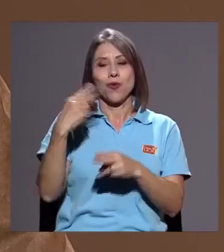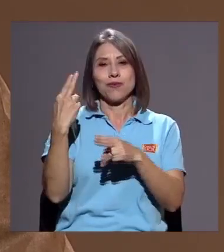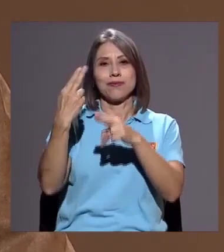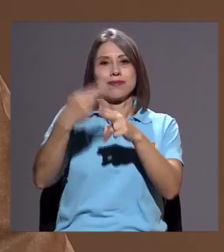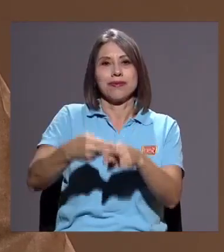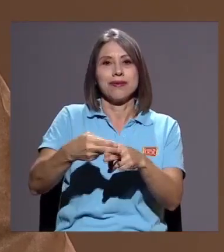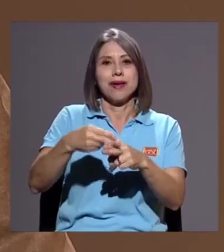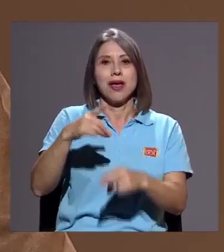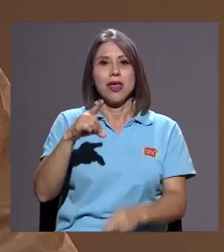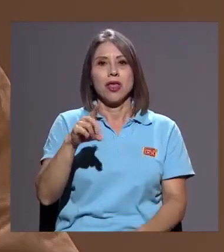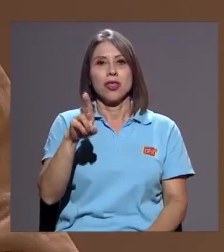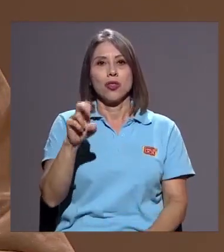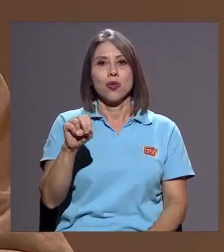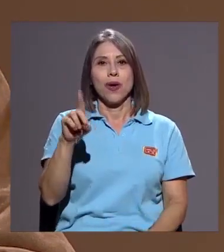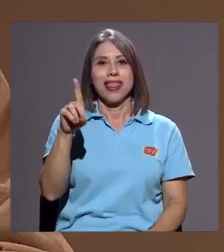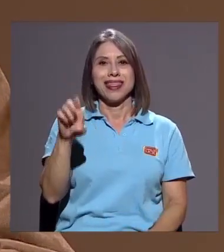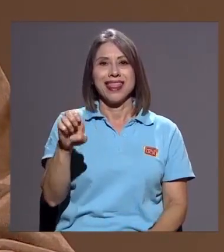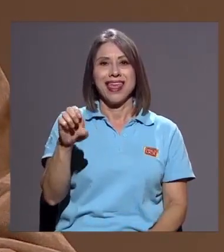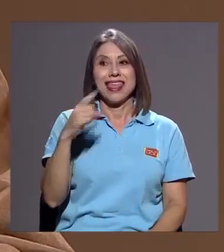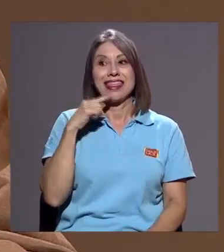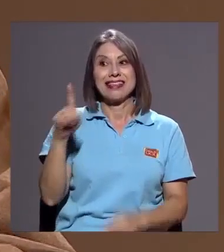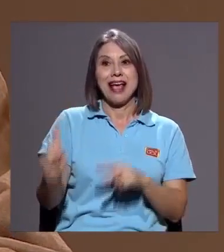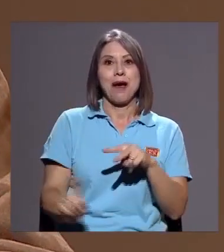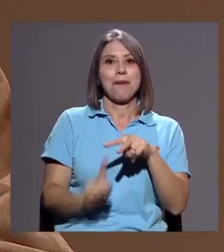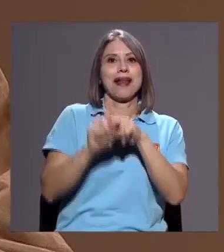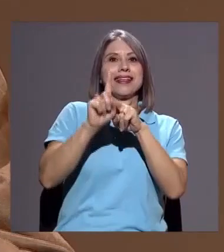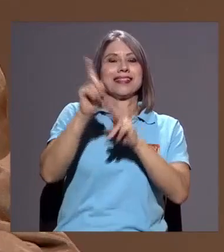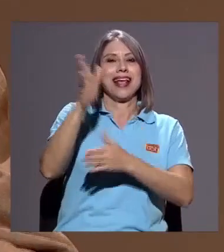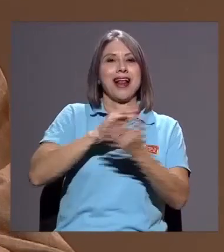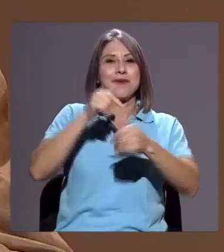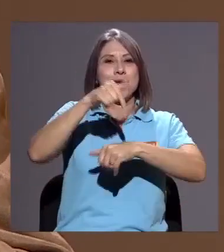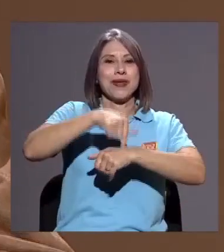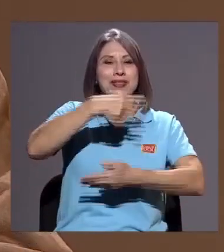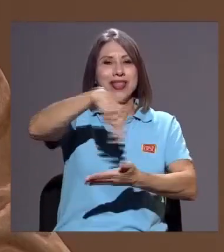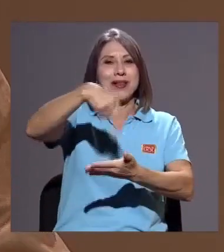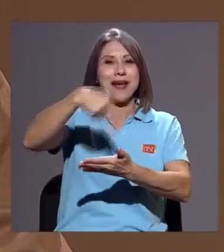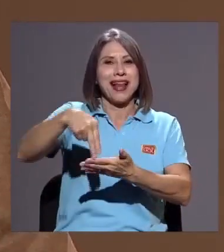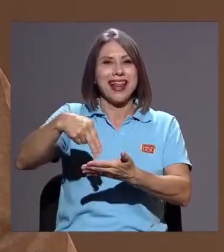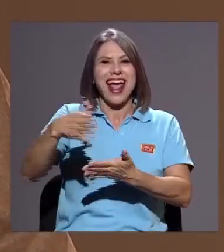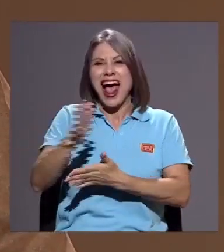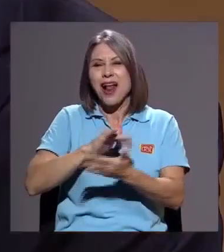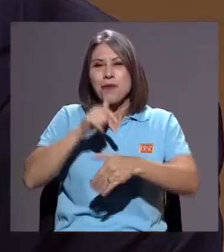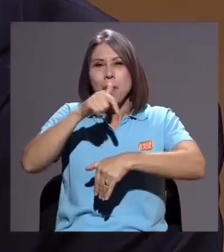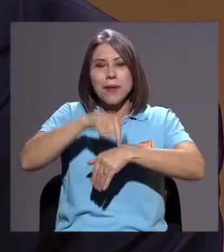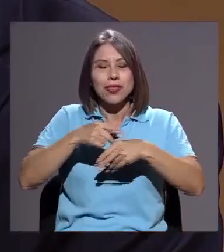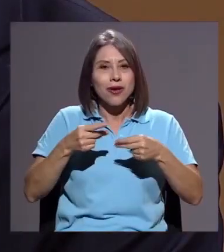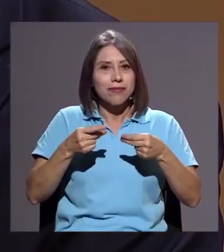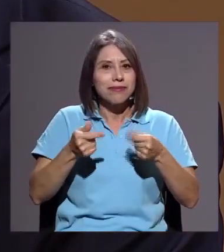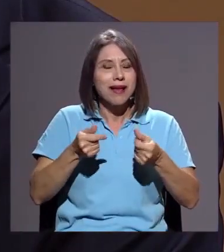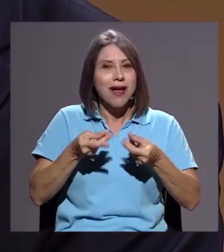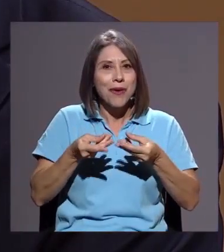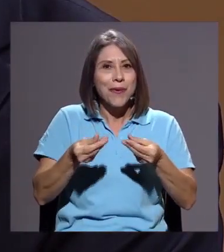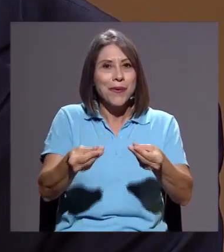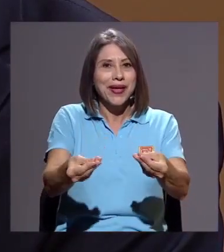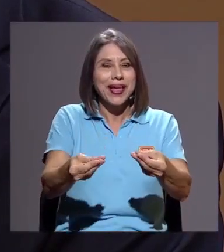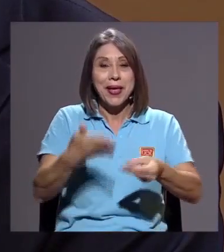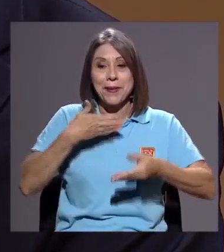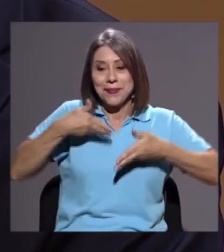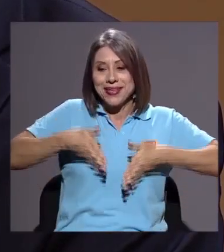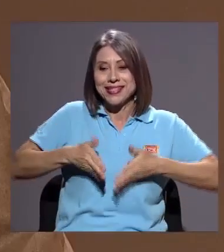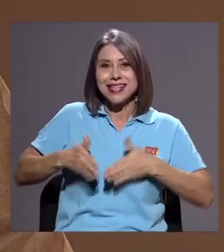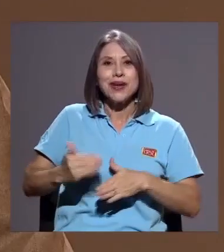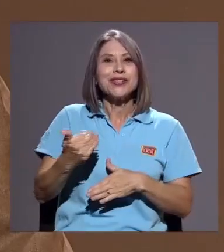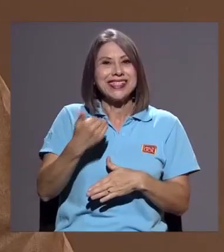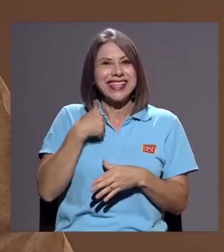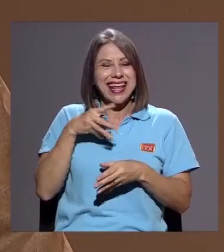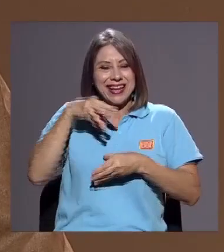momento del baile y hay algo ahí que hay un clic en que las cosas comienzan a fluir, ¿verdad? Los hijos míos tienen ese